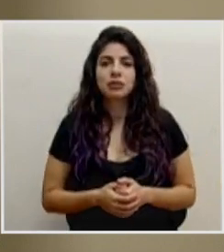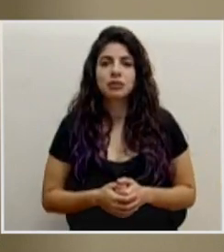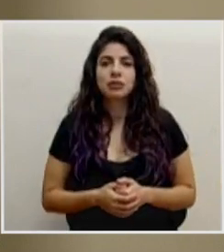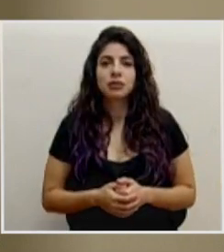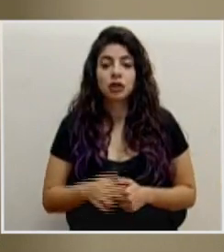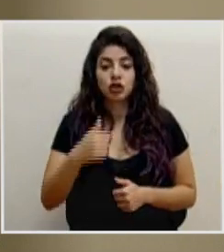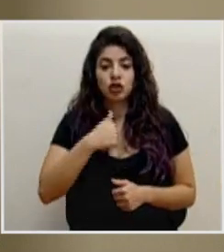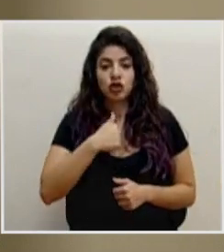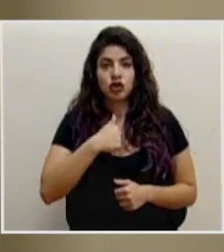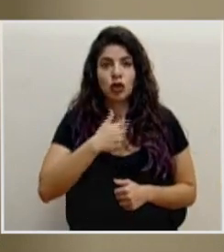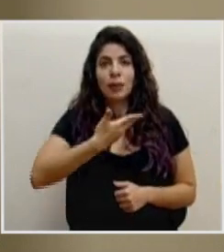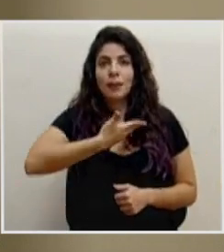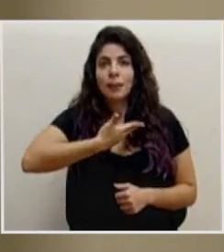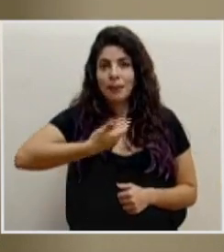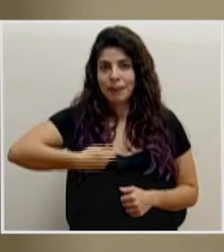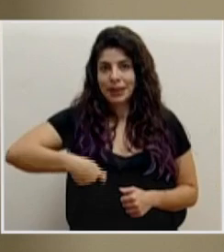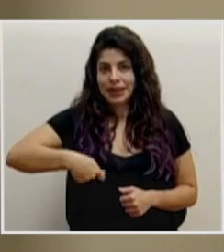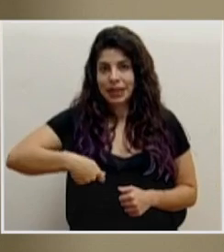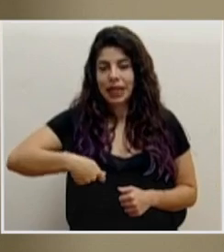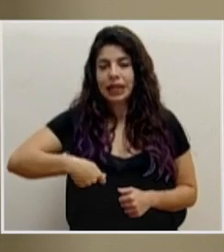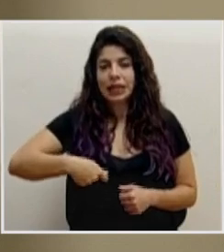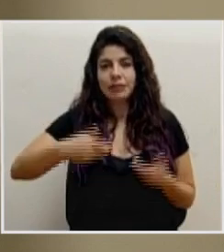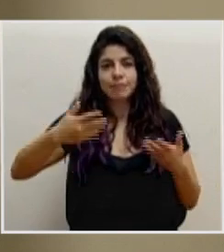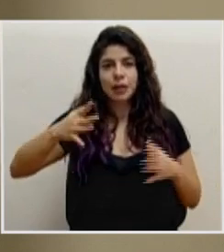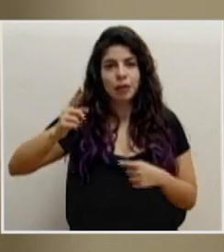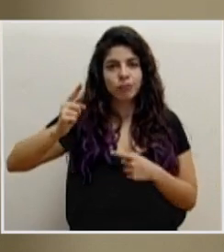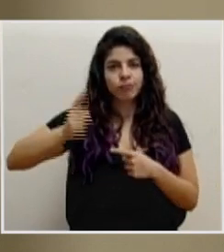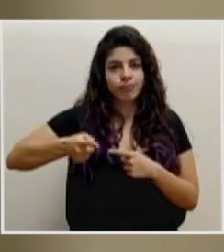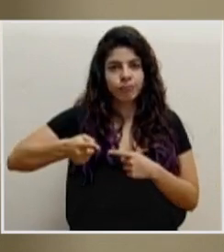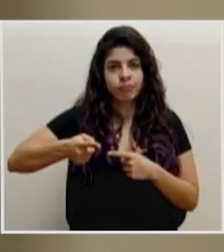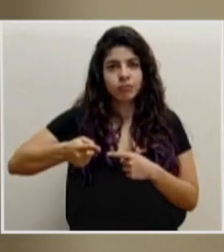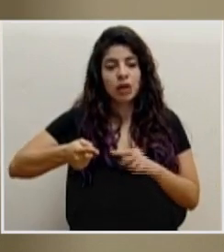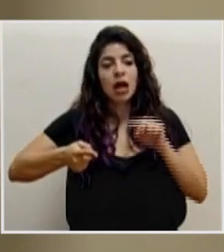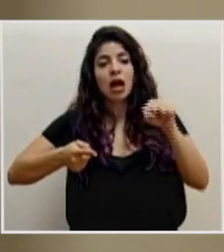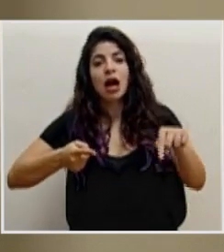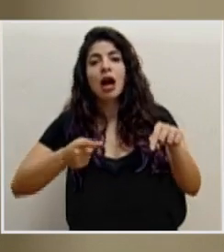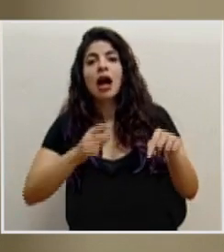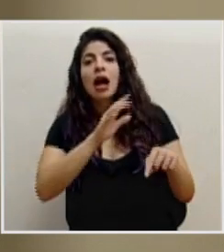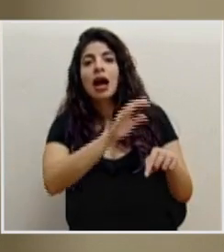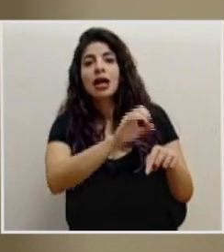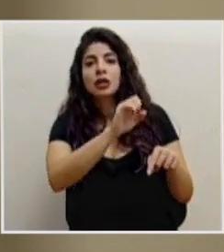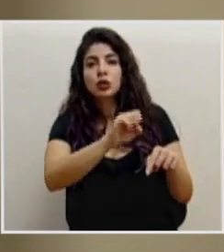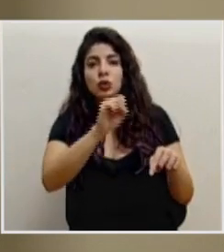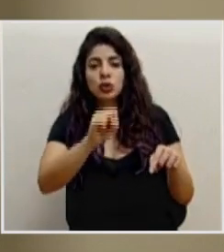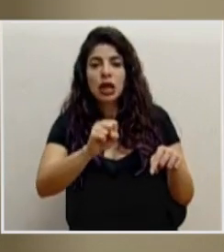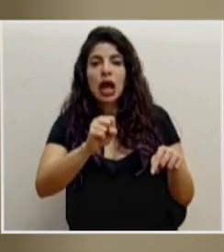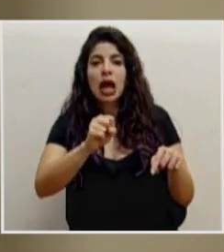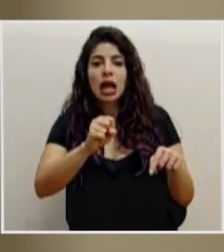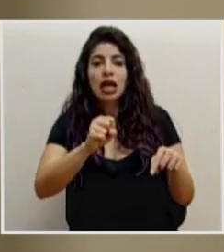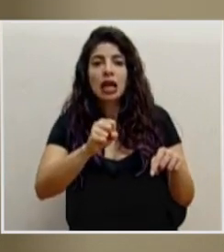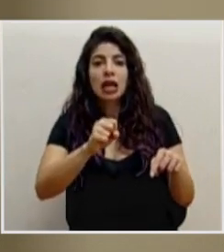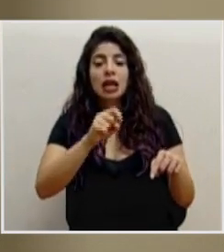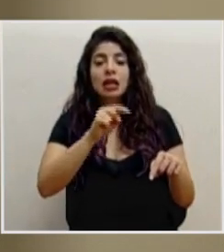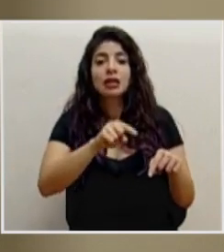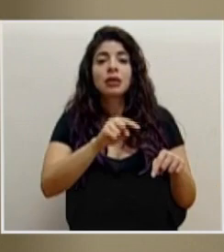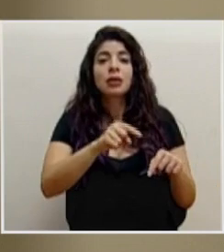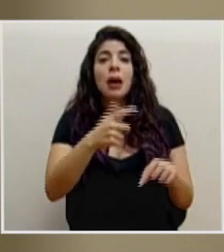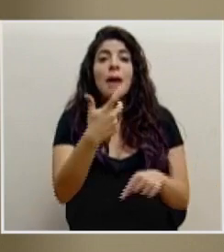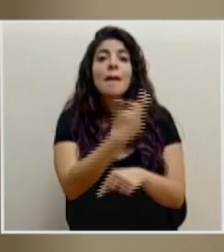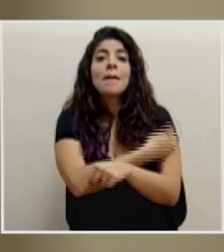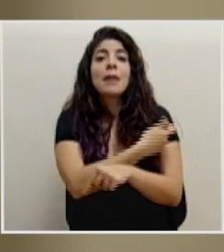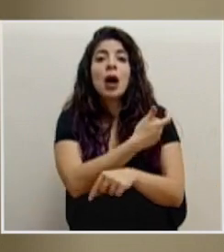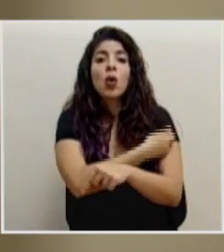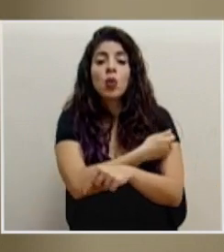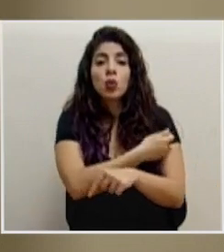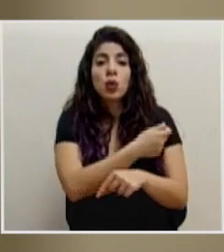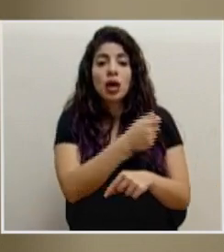de la cual yo soy presidente, ha instruido a la Caja Costarricense de Seguro Social a reducir la cantidad de